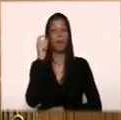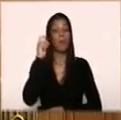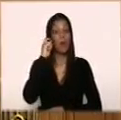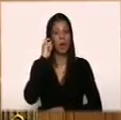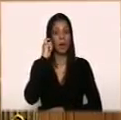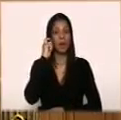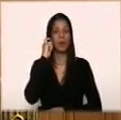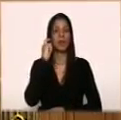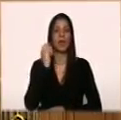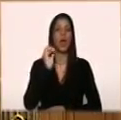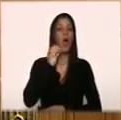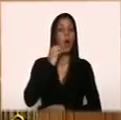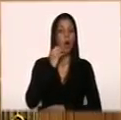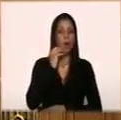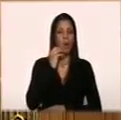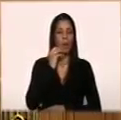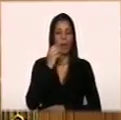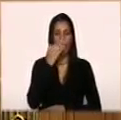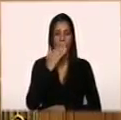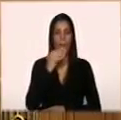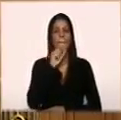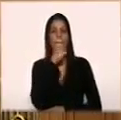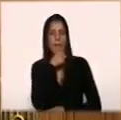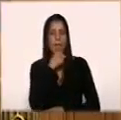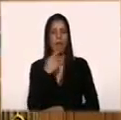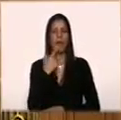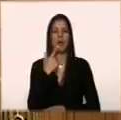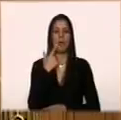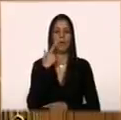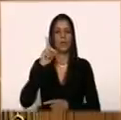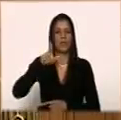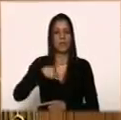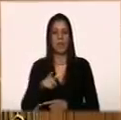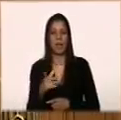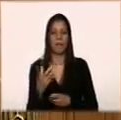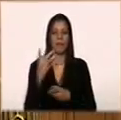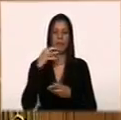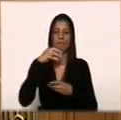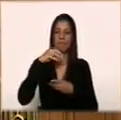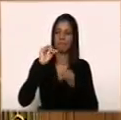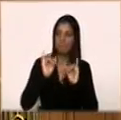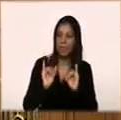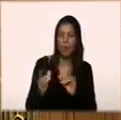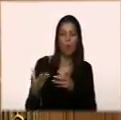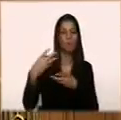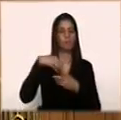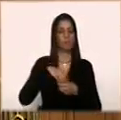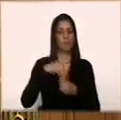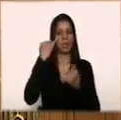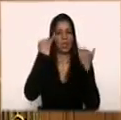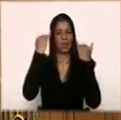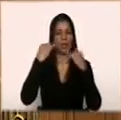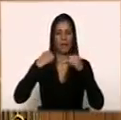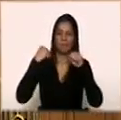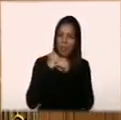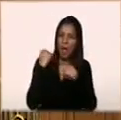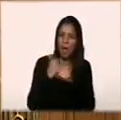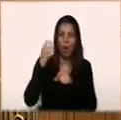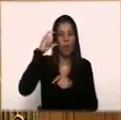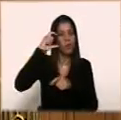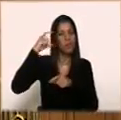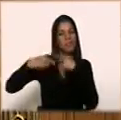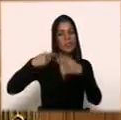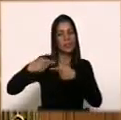mujeres, jóvenes, adultos mayores que también están dentro de esa fábrica, que trabajan el día a día para